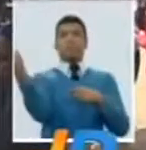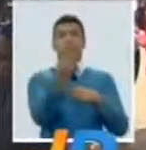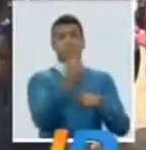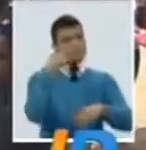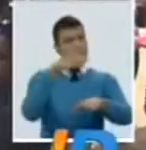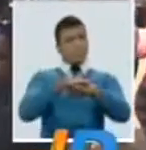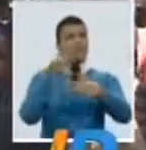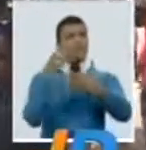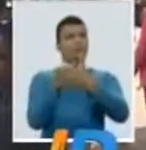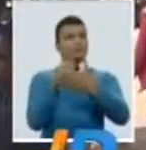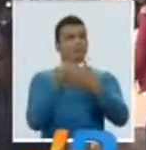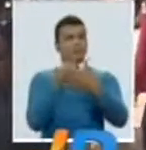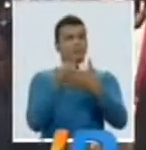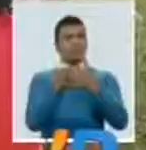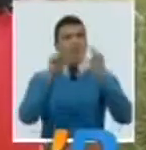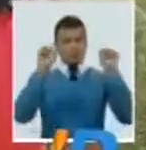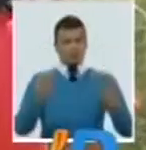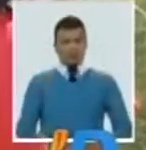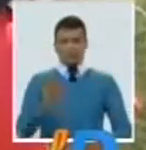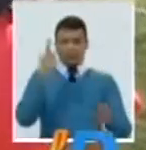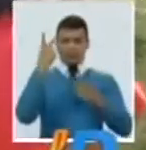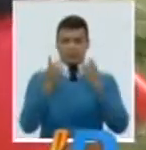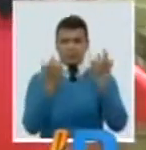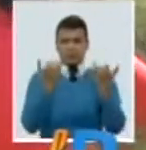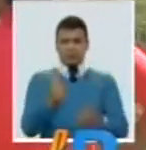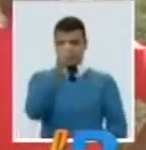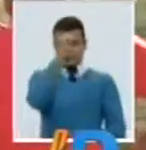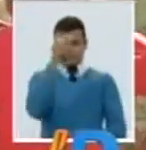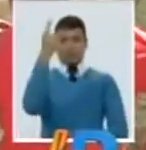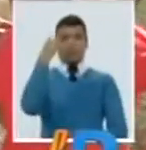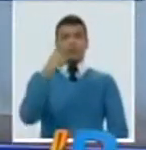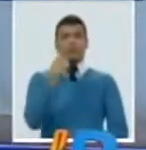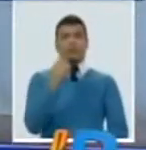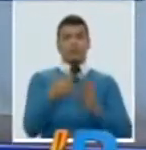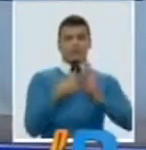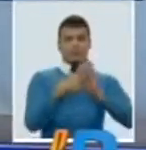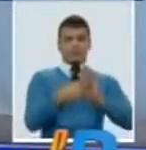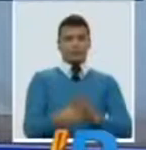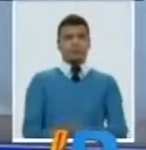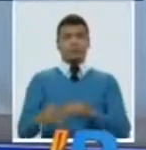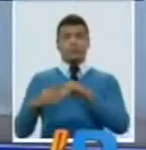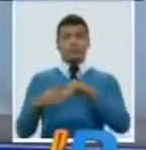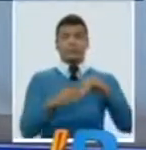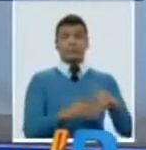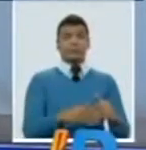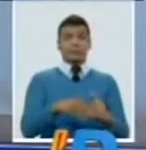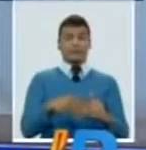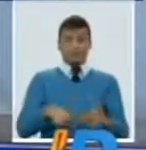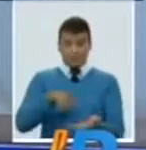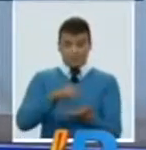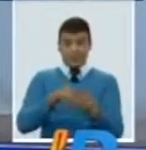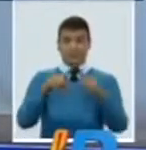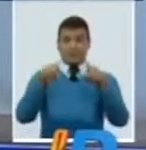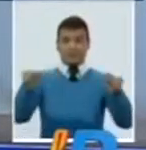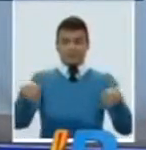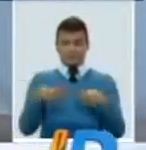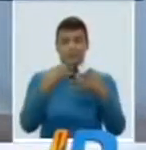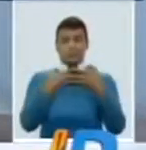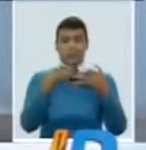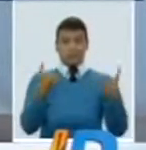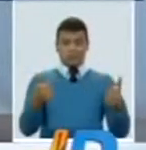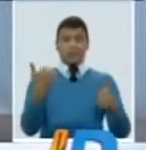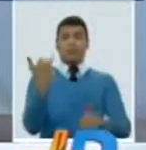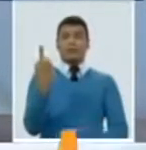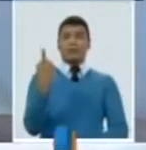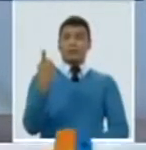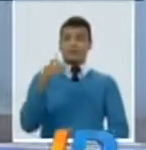que insistirán para que puedan cumplir con la visita dominical el día de hoy. Y precisamente en el mismo centro penitenciario, ayer en la